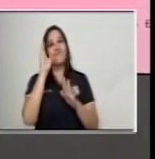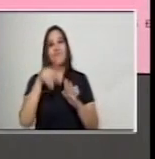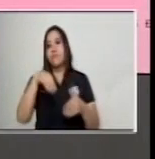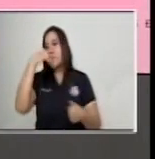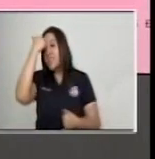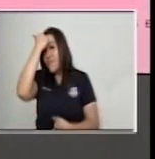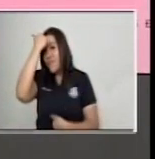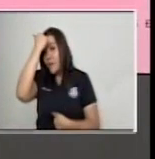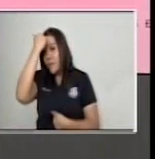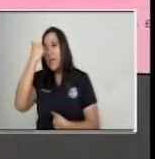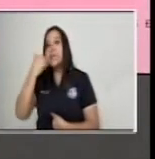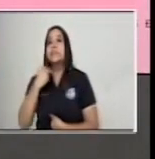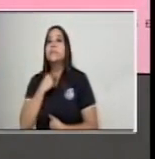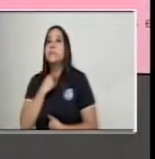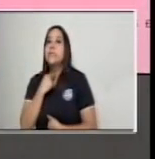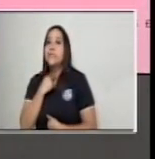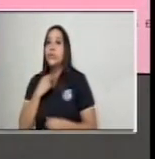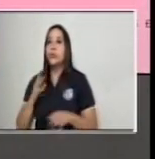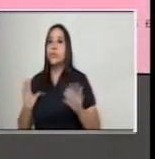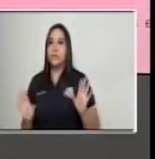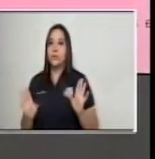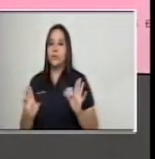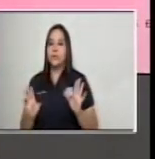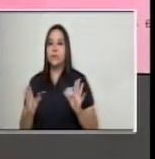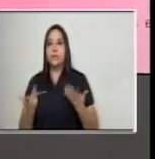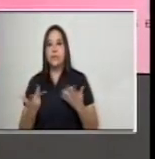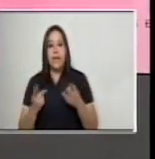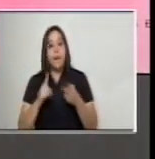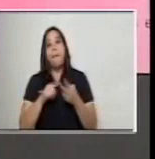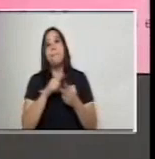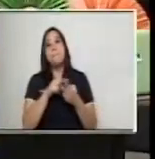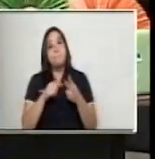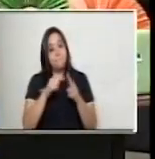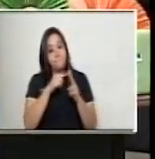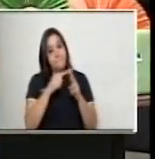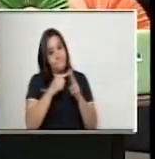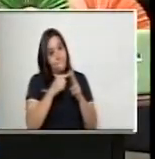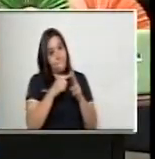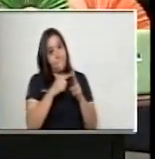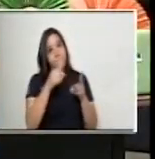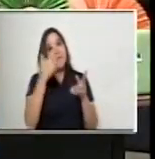enfermedades crónicas. Para representarlo con